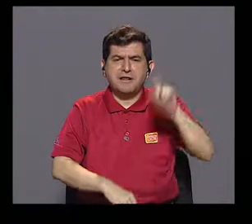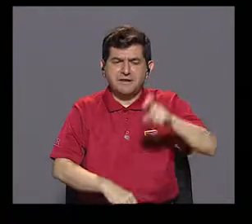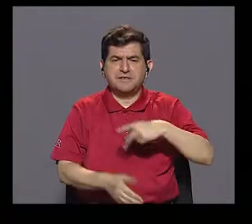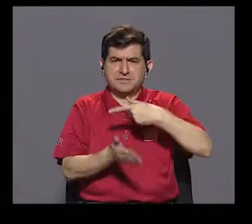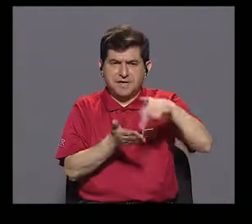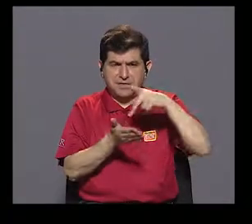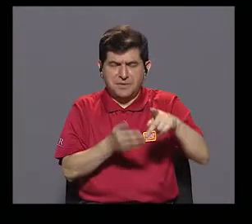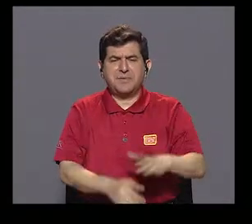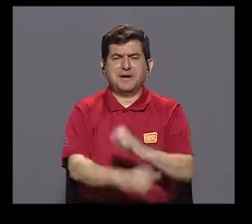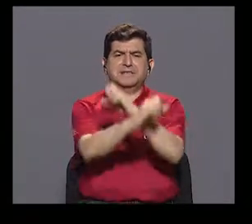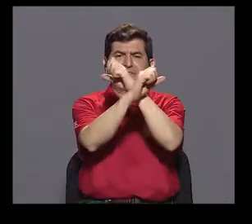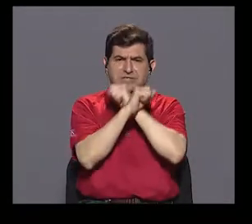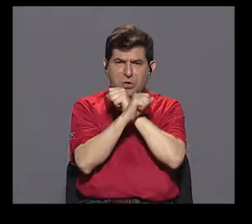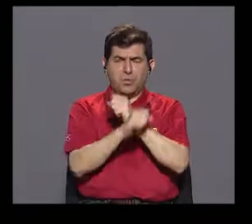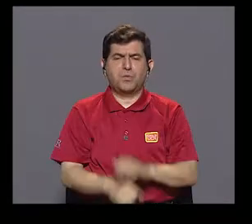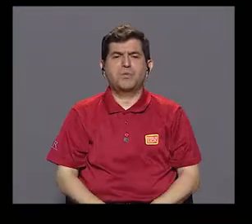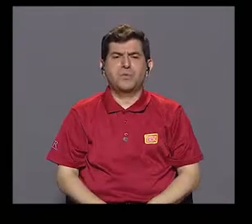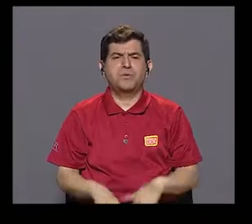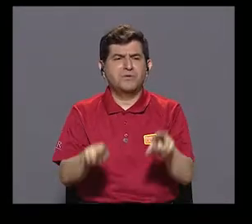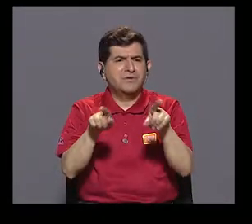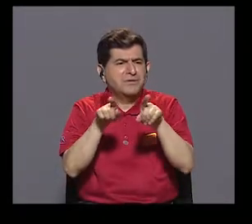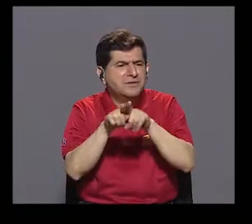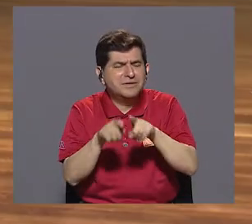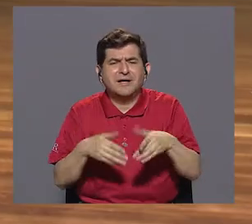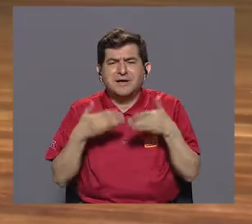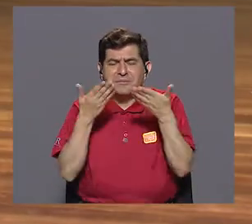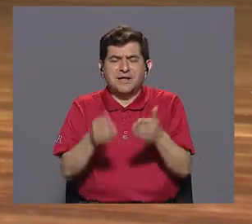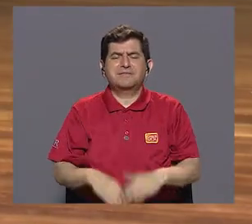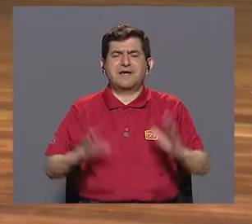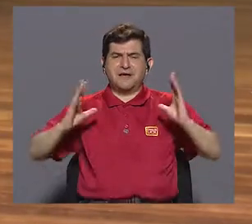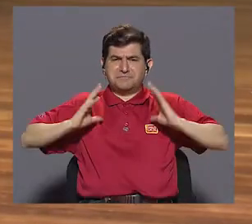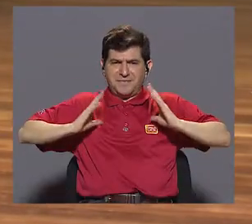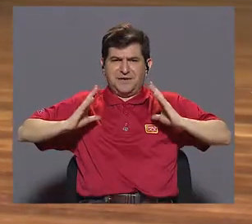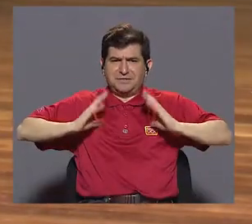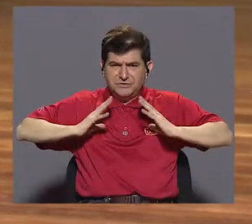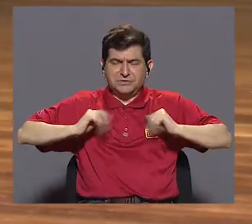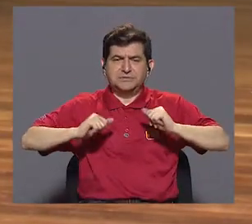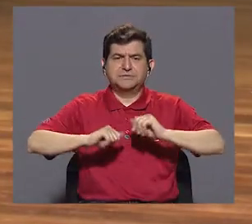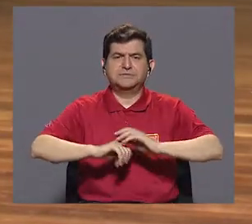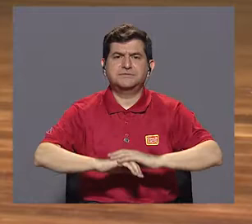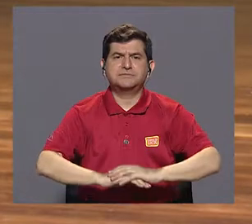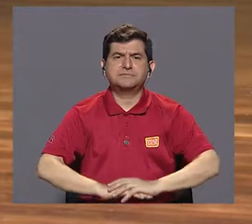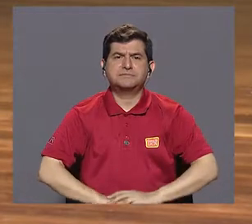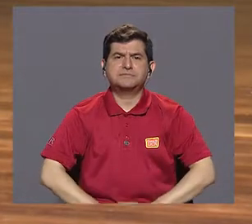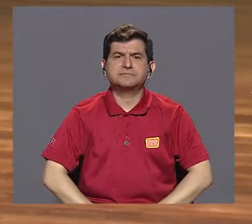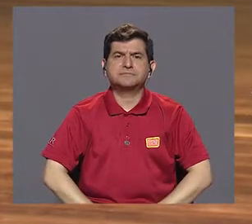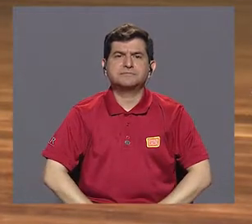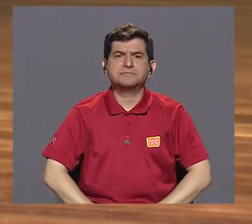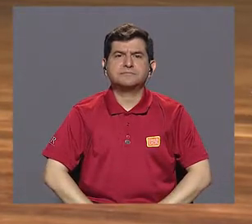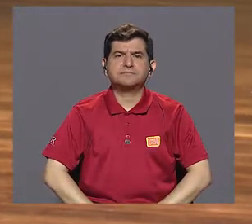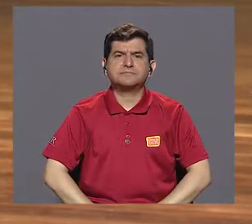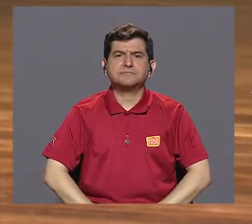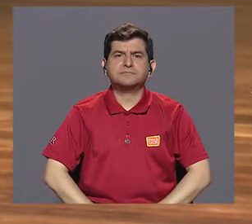de pagarse el seguro, deben de darse vacaciones.